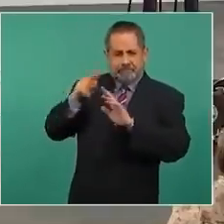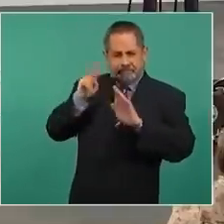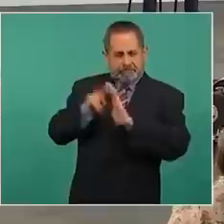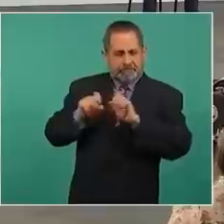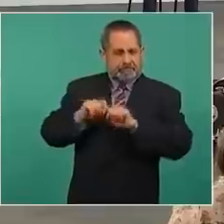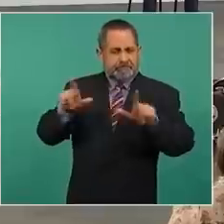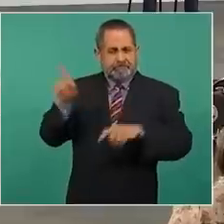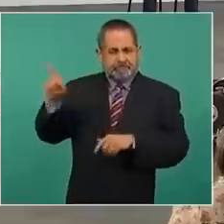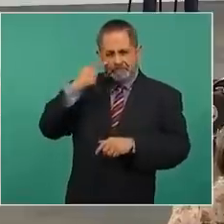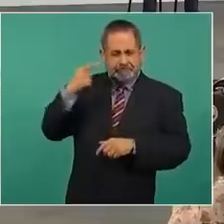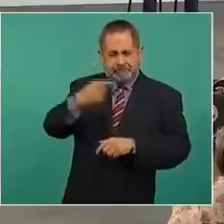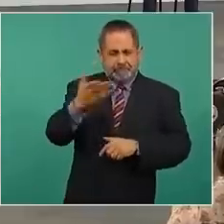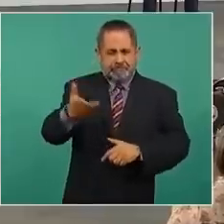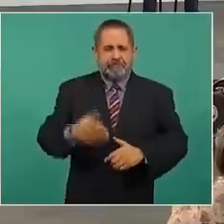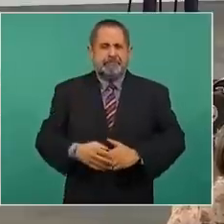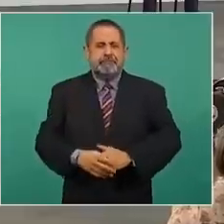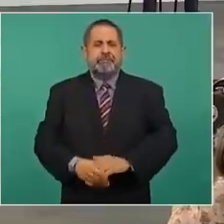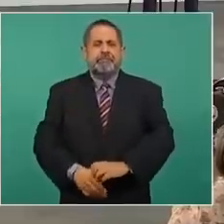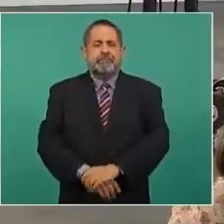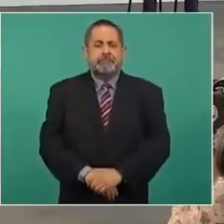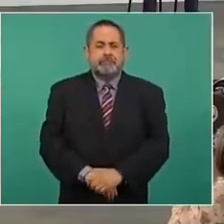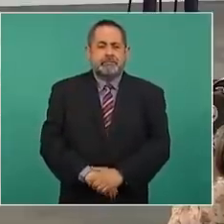a este escucharlo